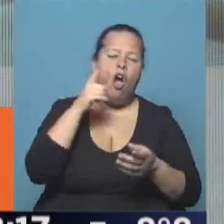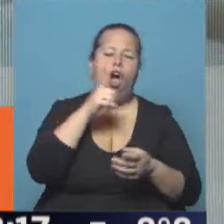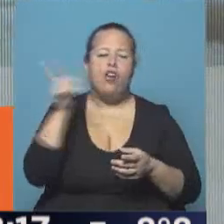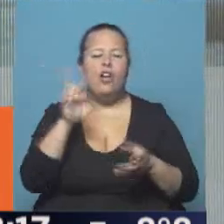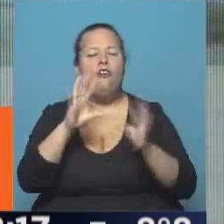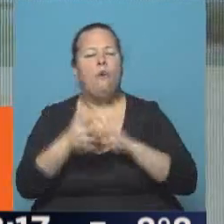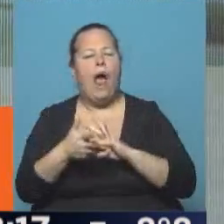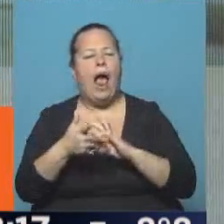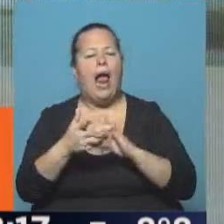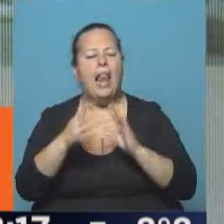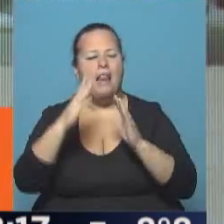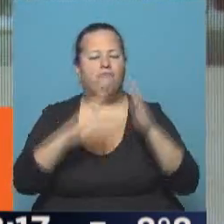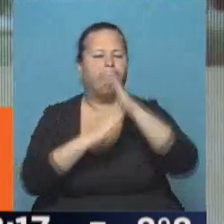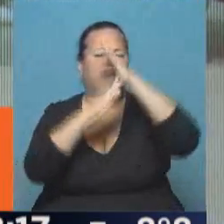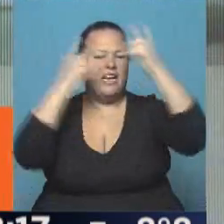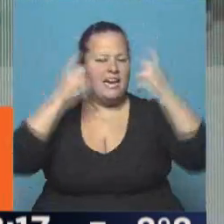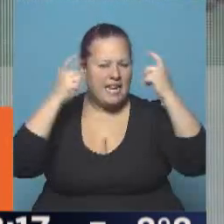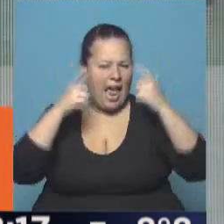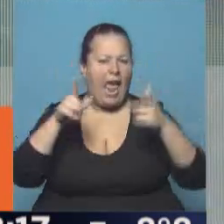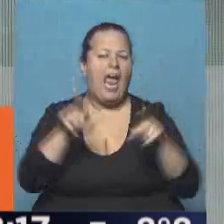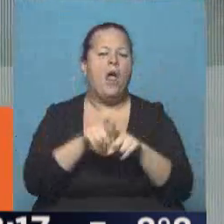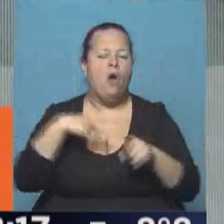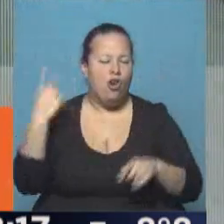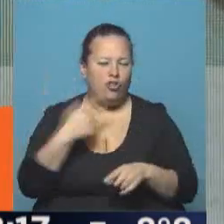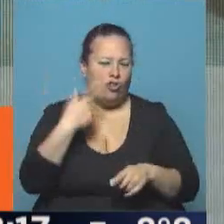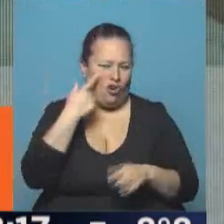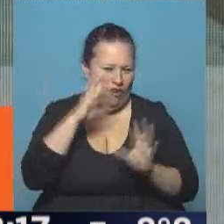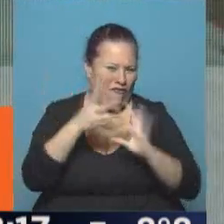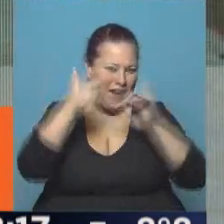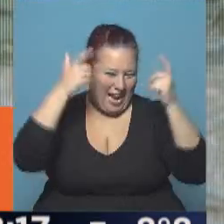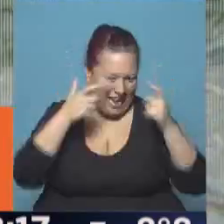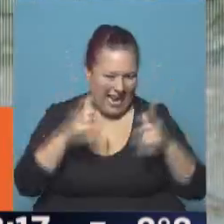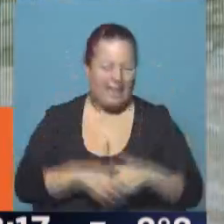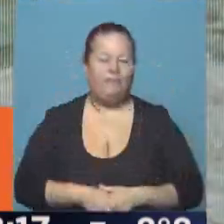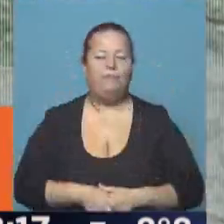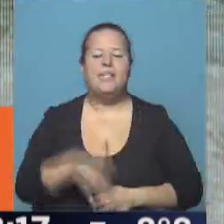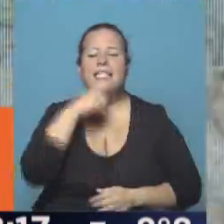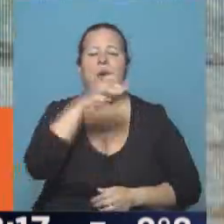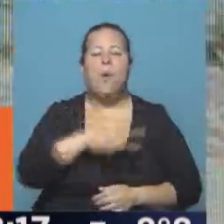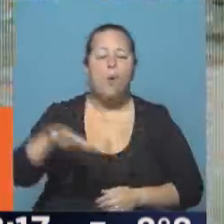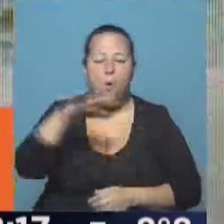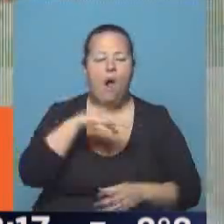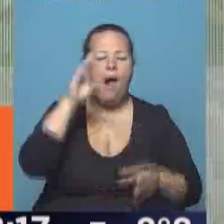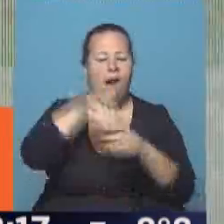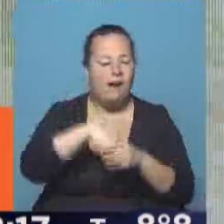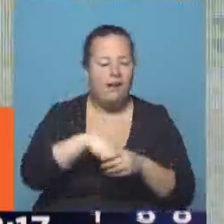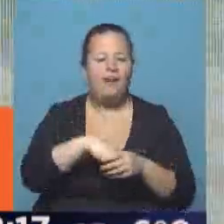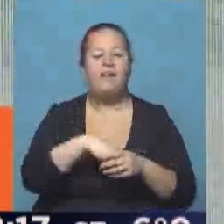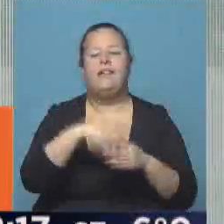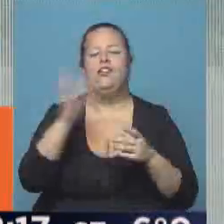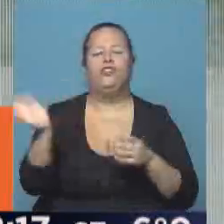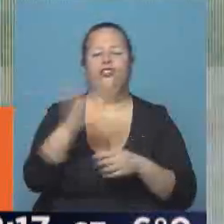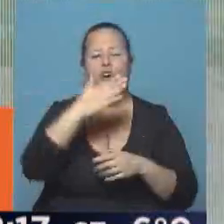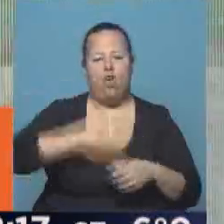es como una especie de monarquía para lo que nosotros conocemos, ¿no? Que sea un lugar donde incluya a todos